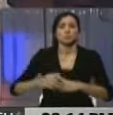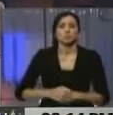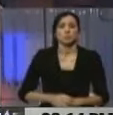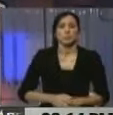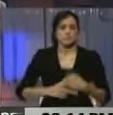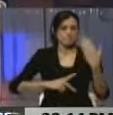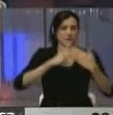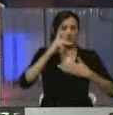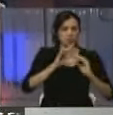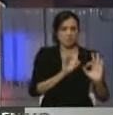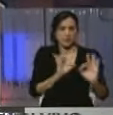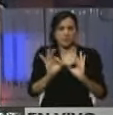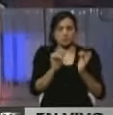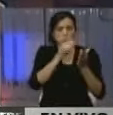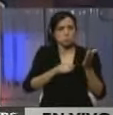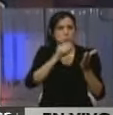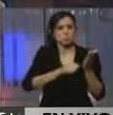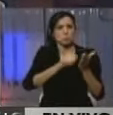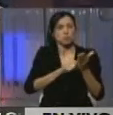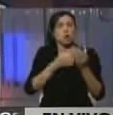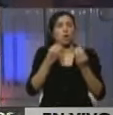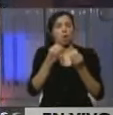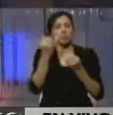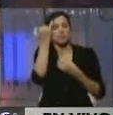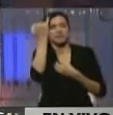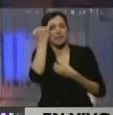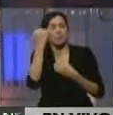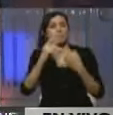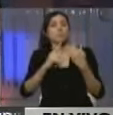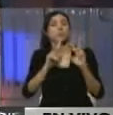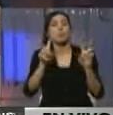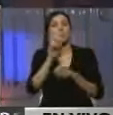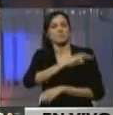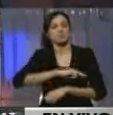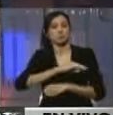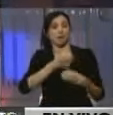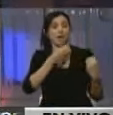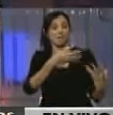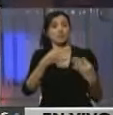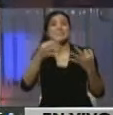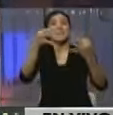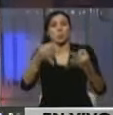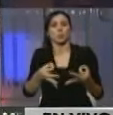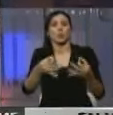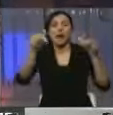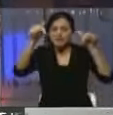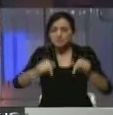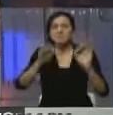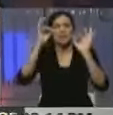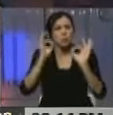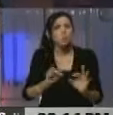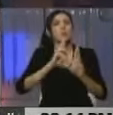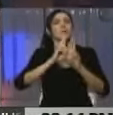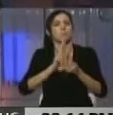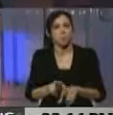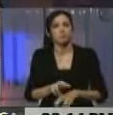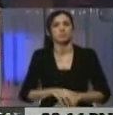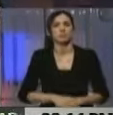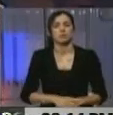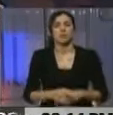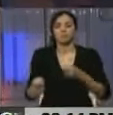planificación, preparación de la gran misión abastecimiento seguro, que esté la respuesta de las respuestas para los